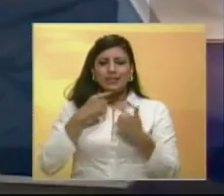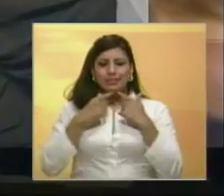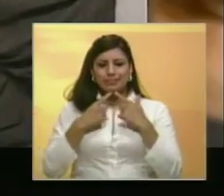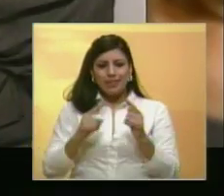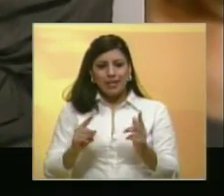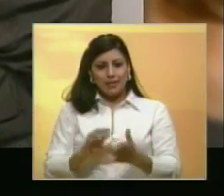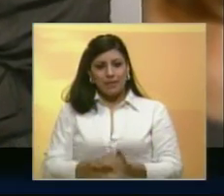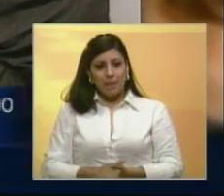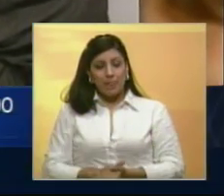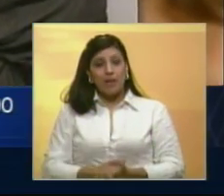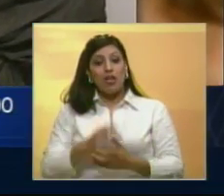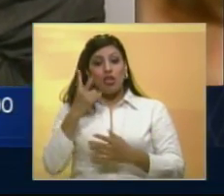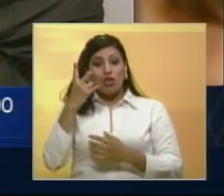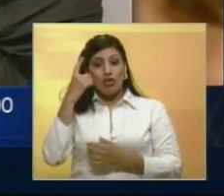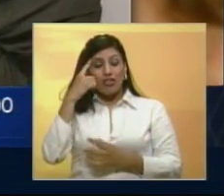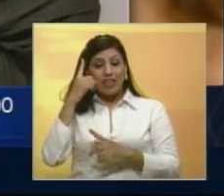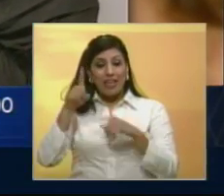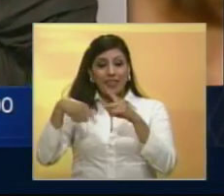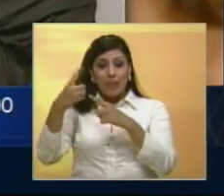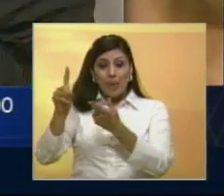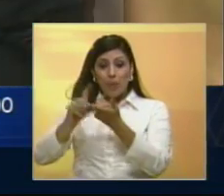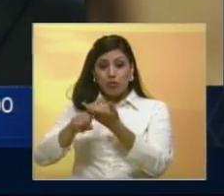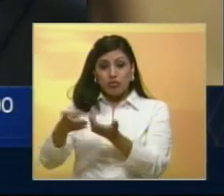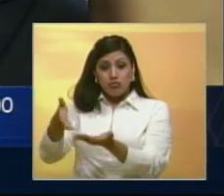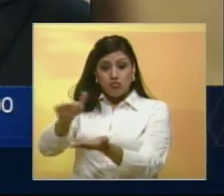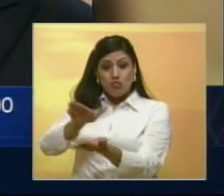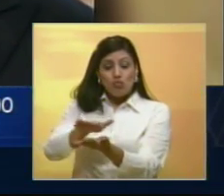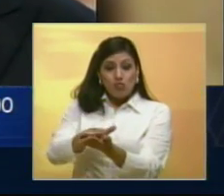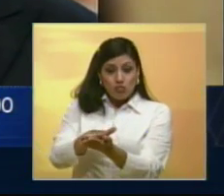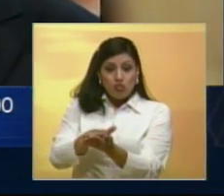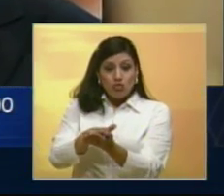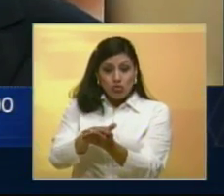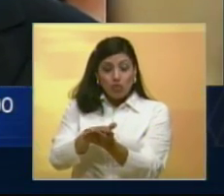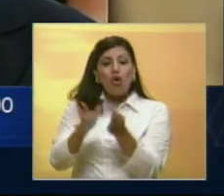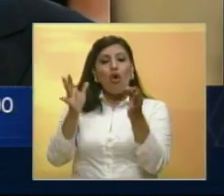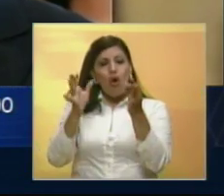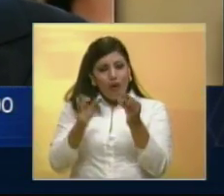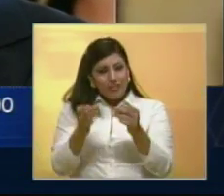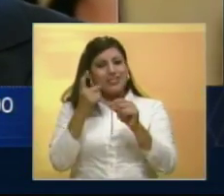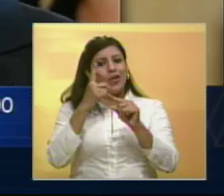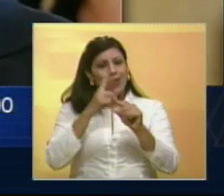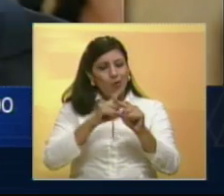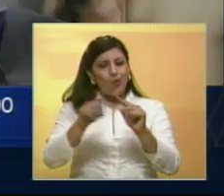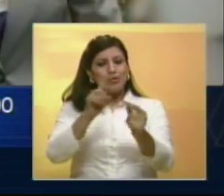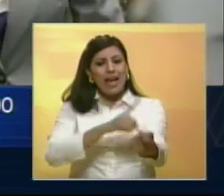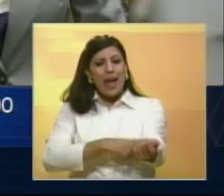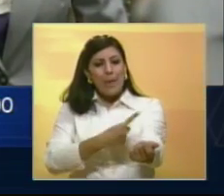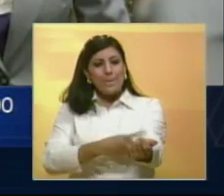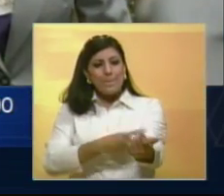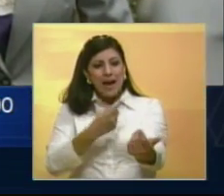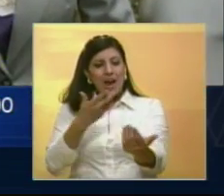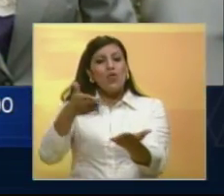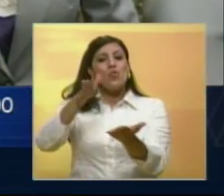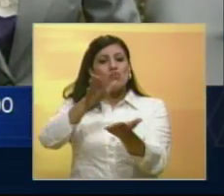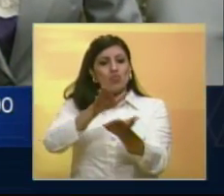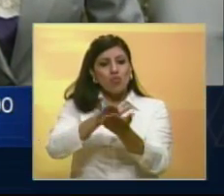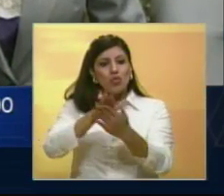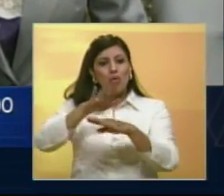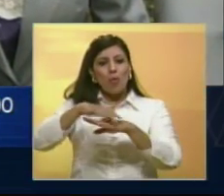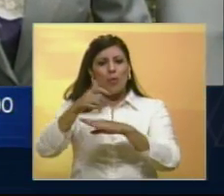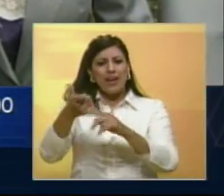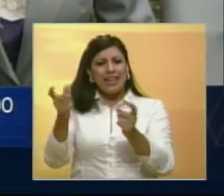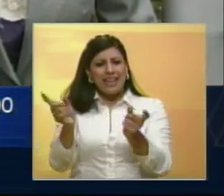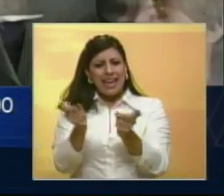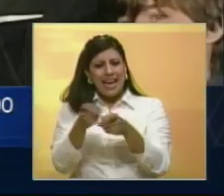pérdida. A 2 días de haber despedido a su esposo René Angelil, se confirmó el fallecimiento del hermano Daniel Dion a causa de